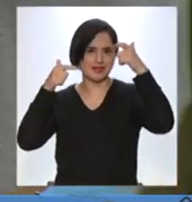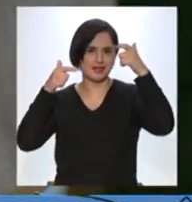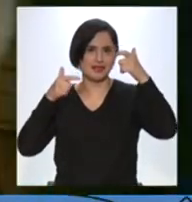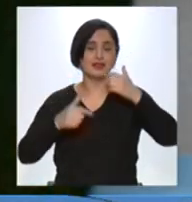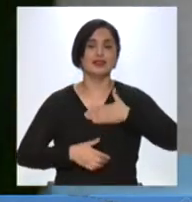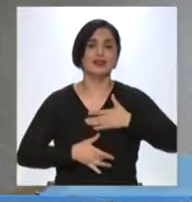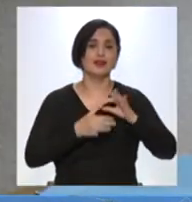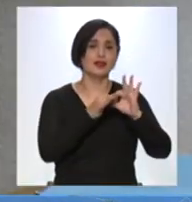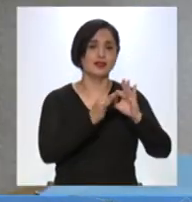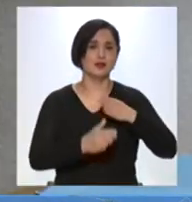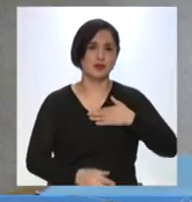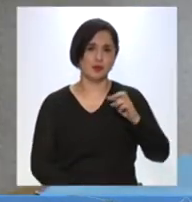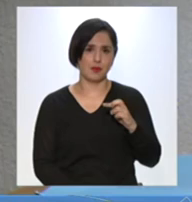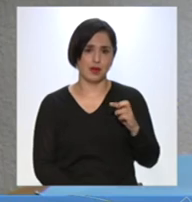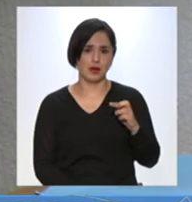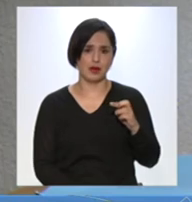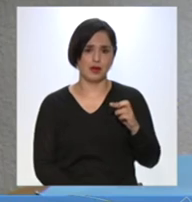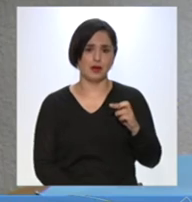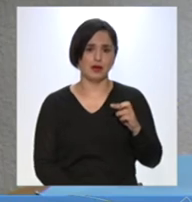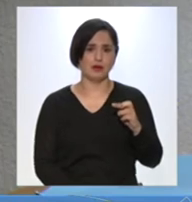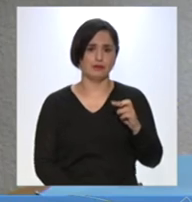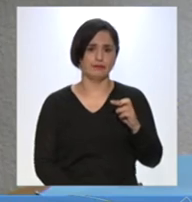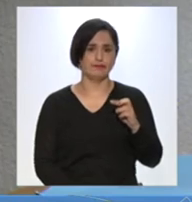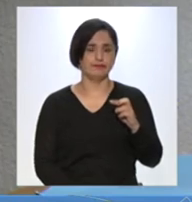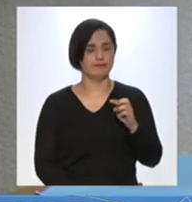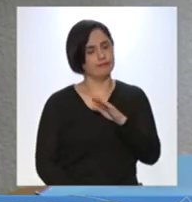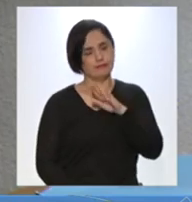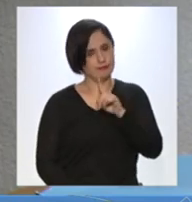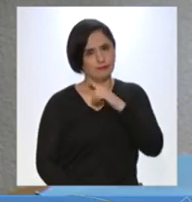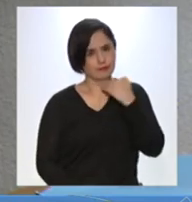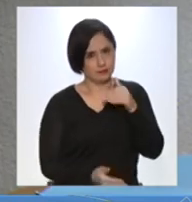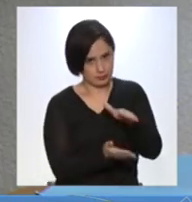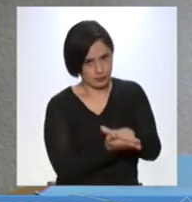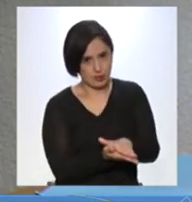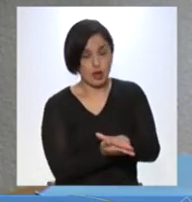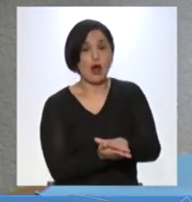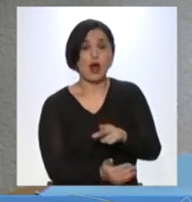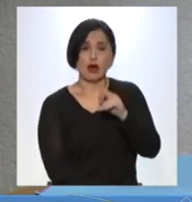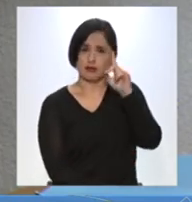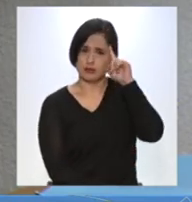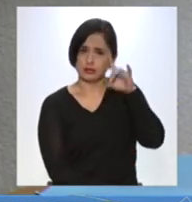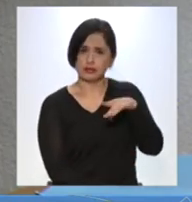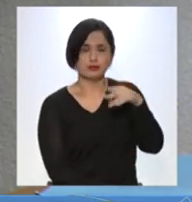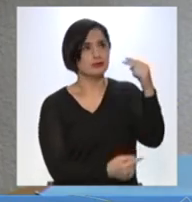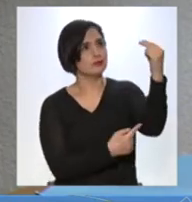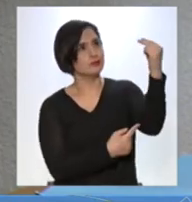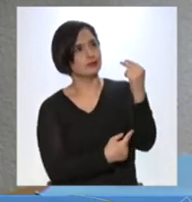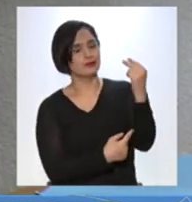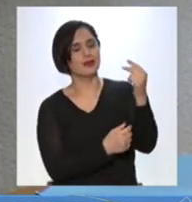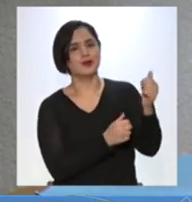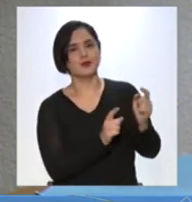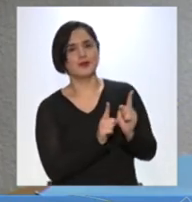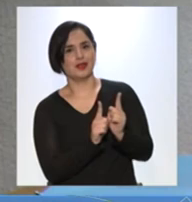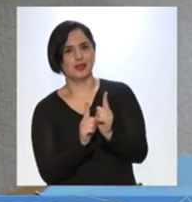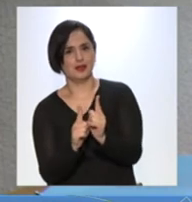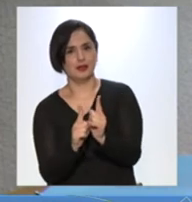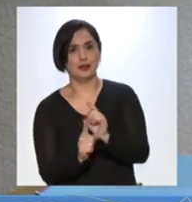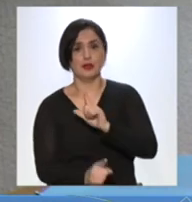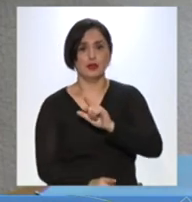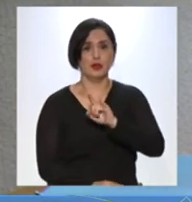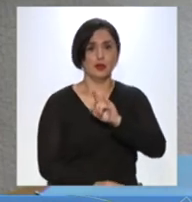padres. Ricardo, mi padre, ya no está, pero sé que me observa y con sus enseñanzas me guía.